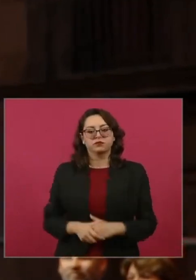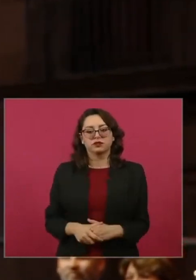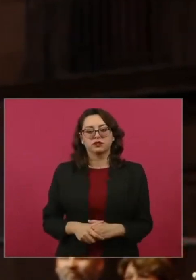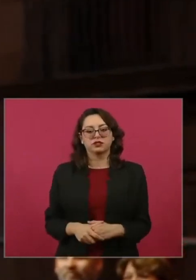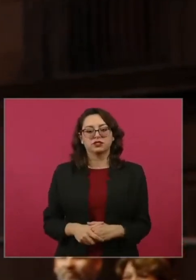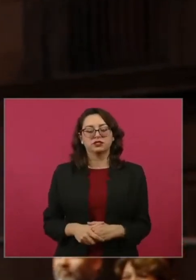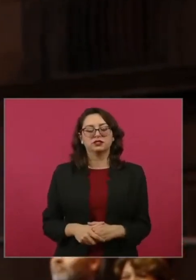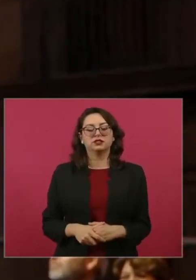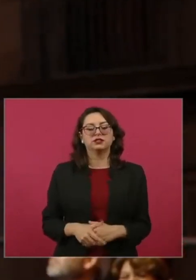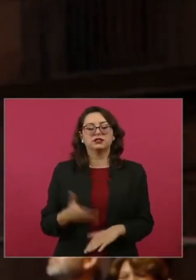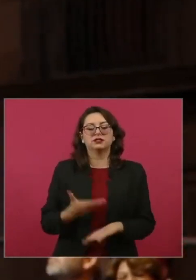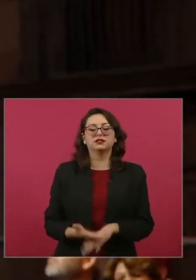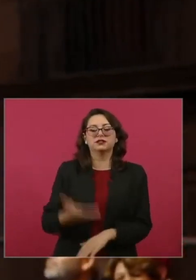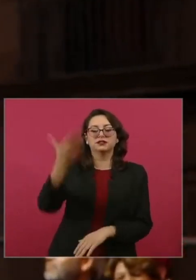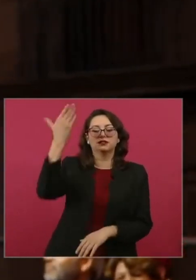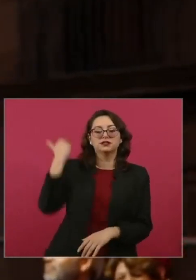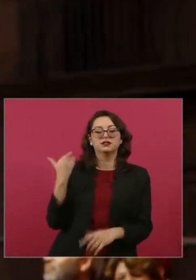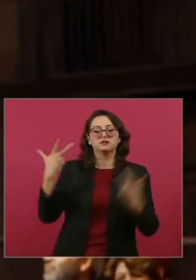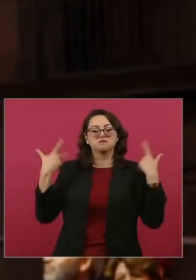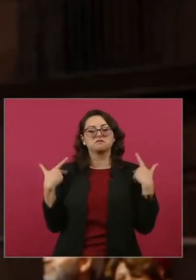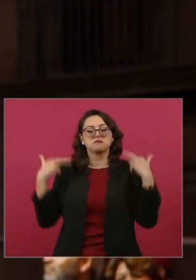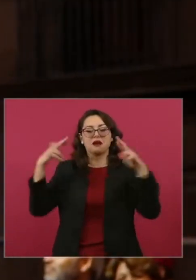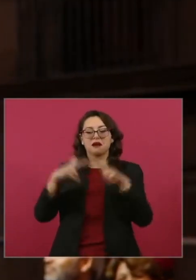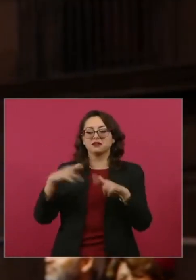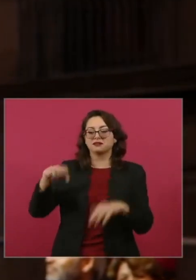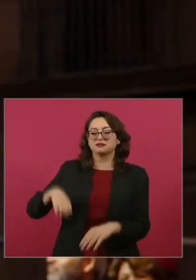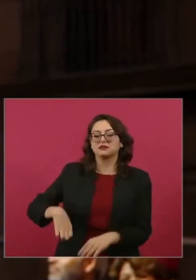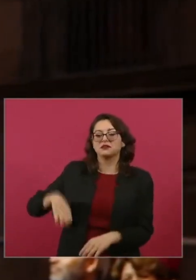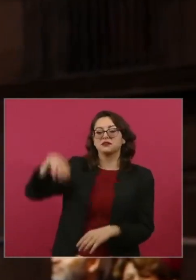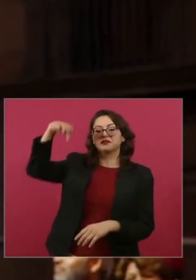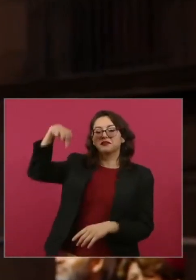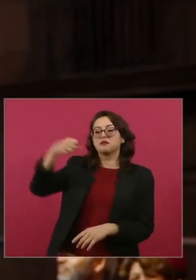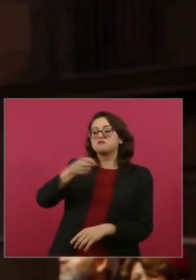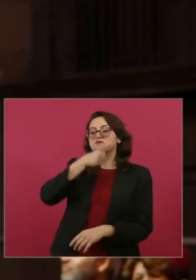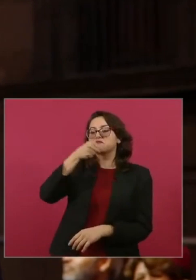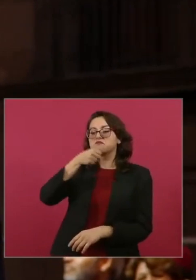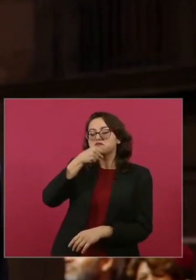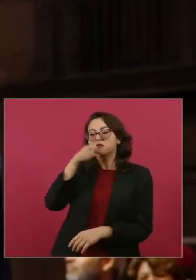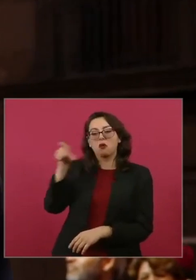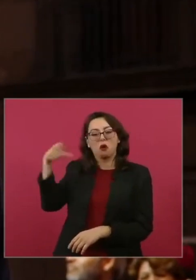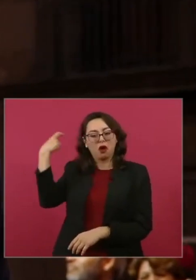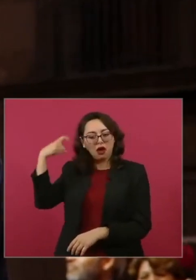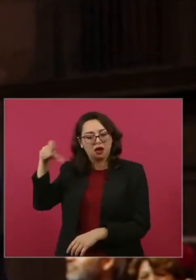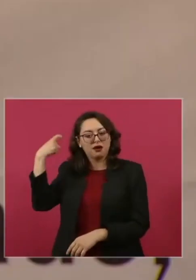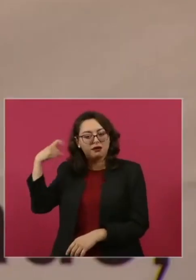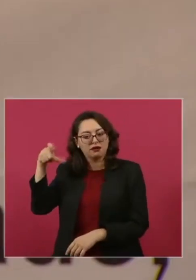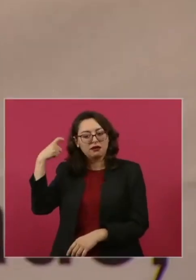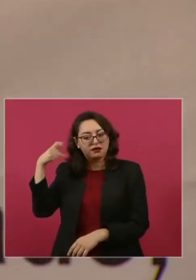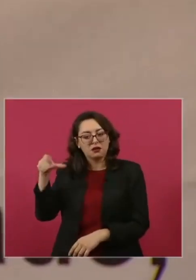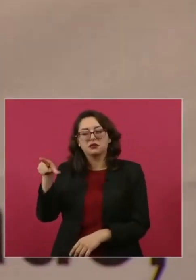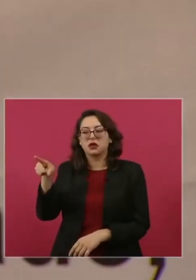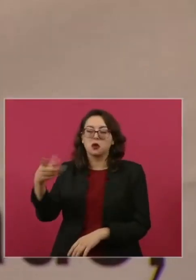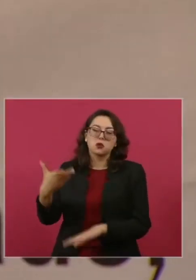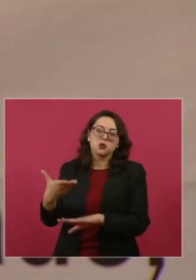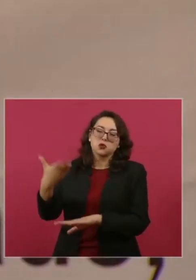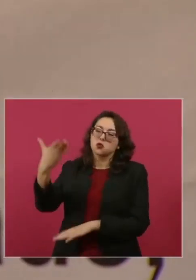maestro mayor en un municipio de Querétaro, from, cuando empezábamos Querétaro, nuestro